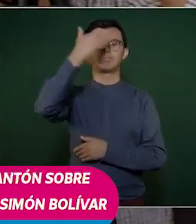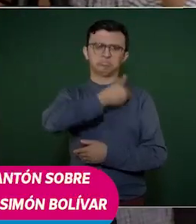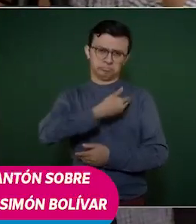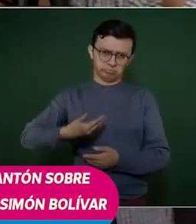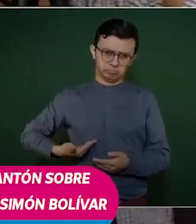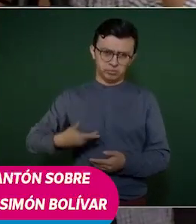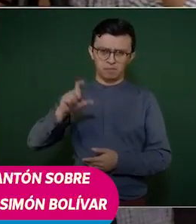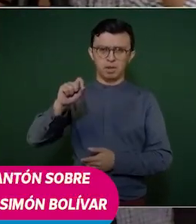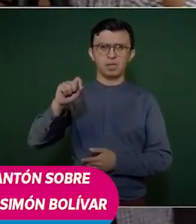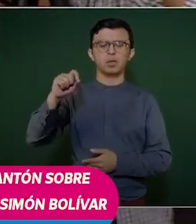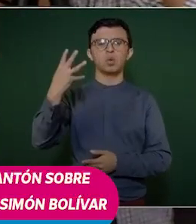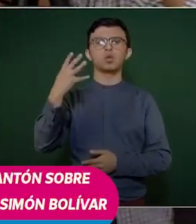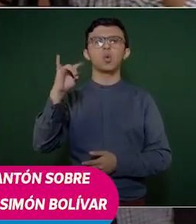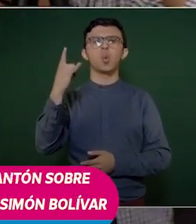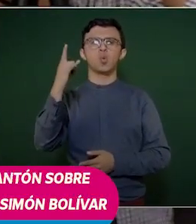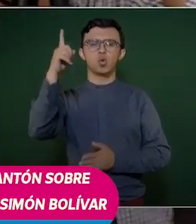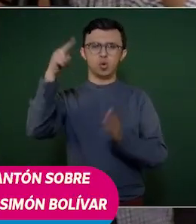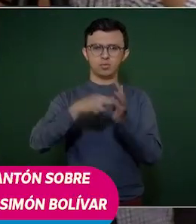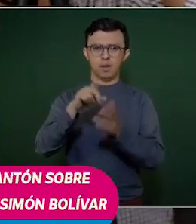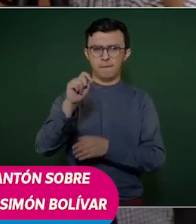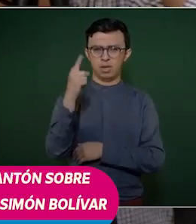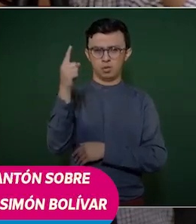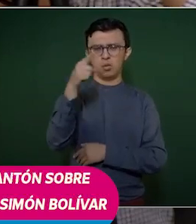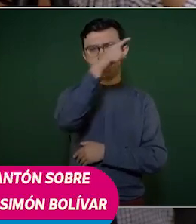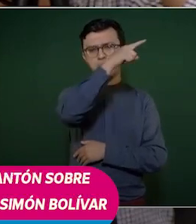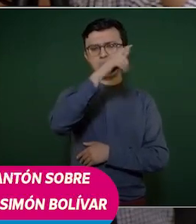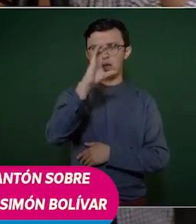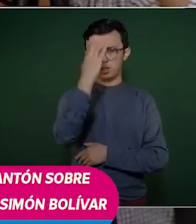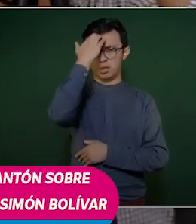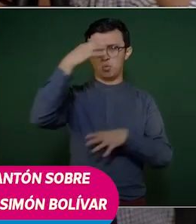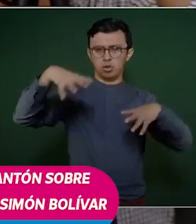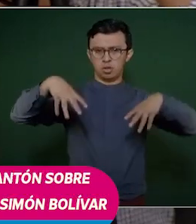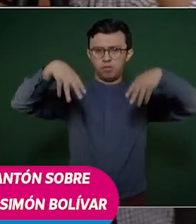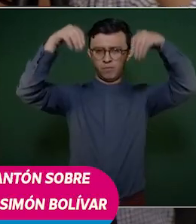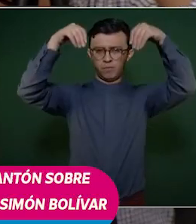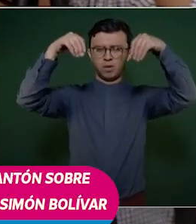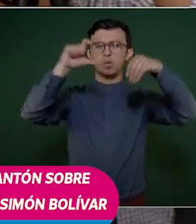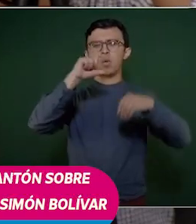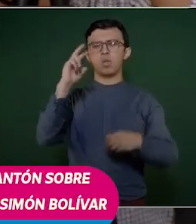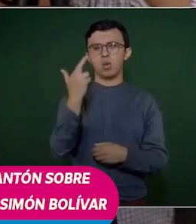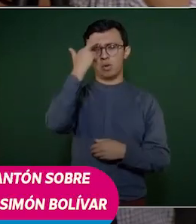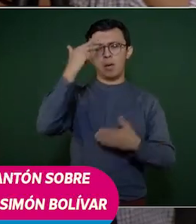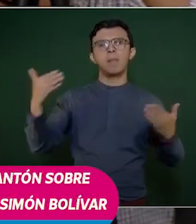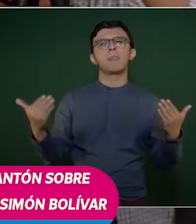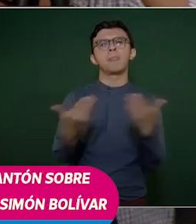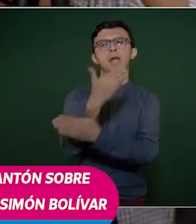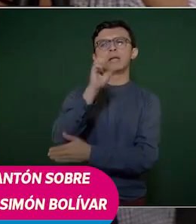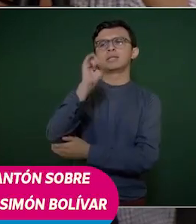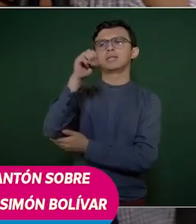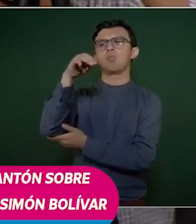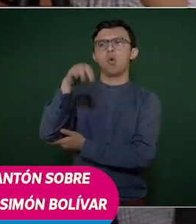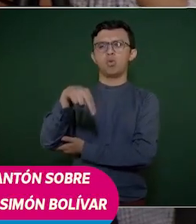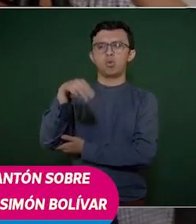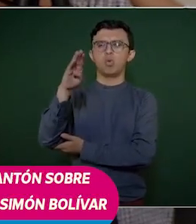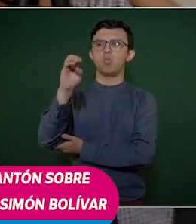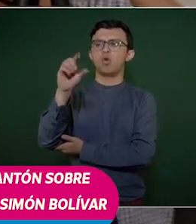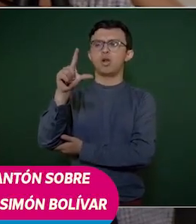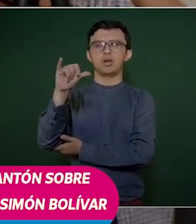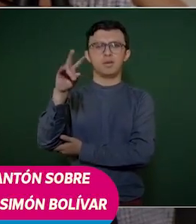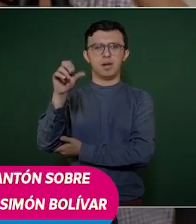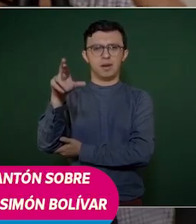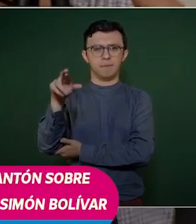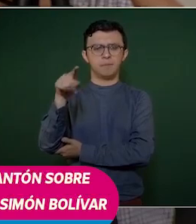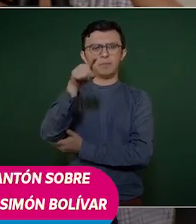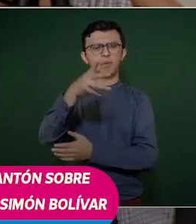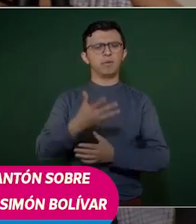2021, desde el castillo de Chapultepec, en el natalicio de Simón Bolívar, usted comentó sobre